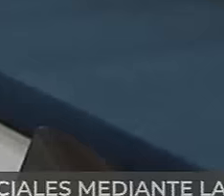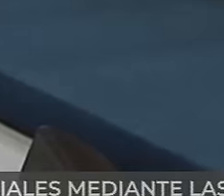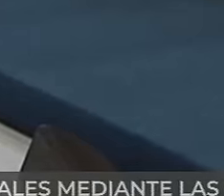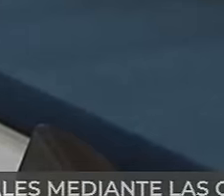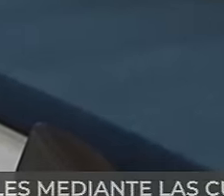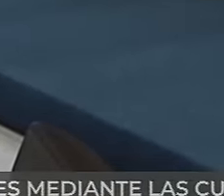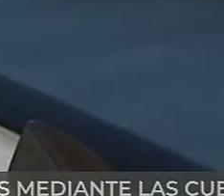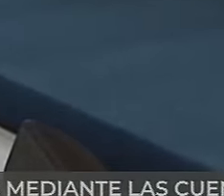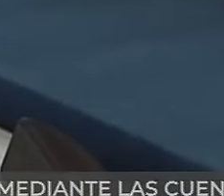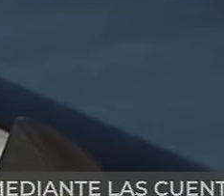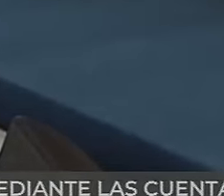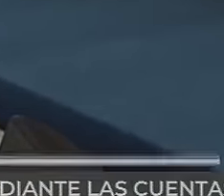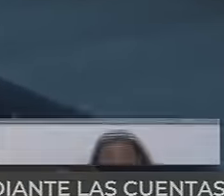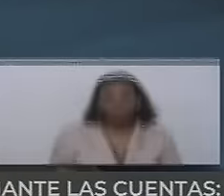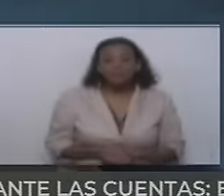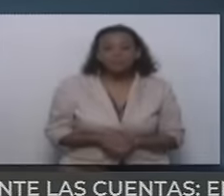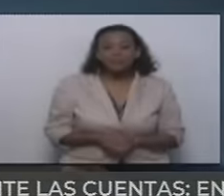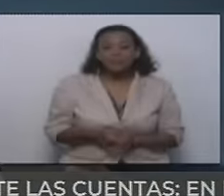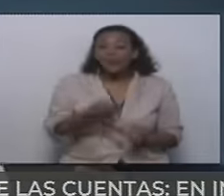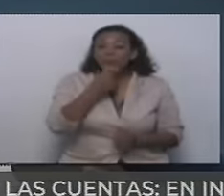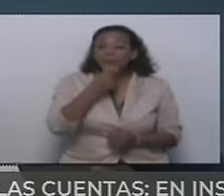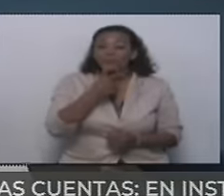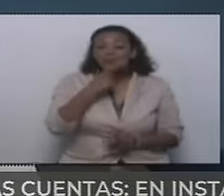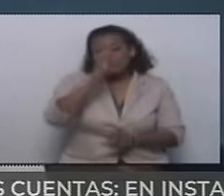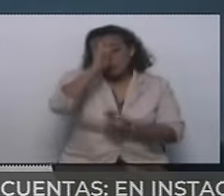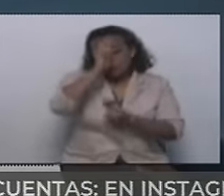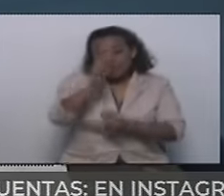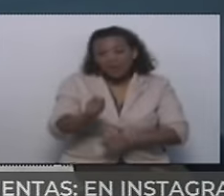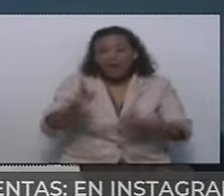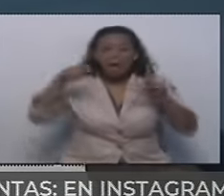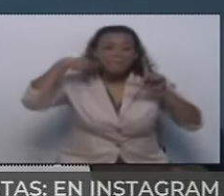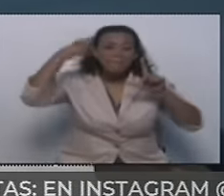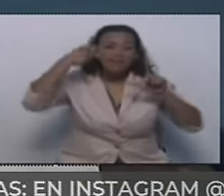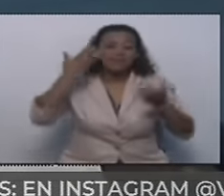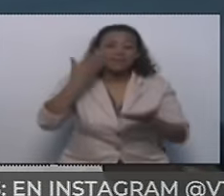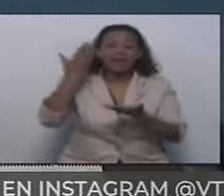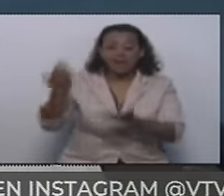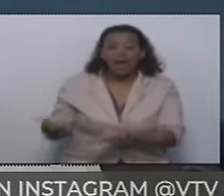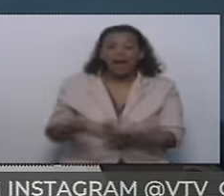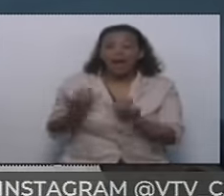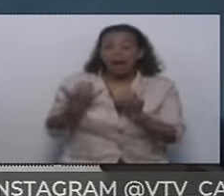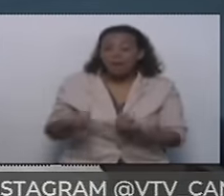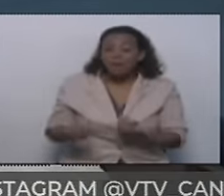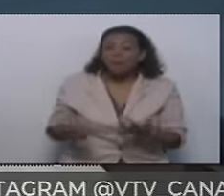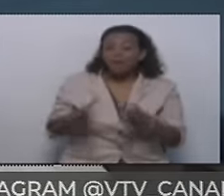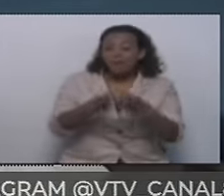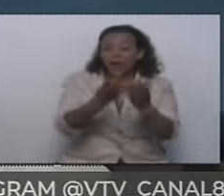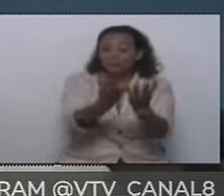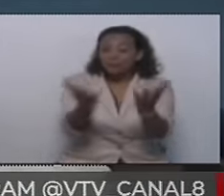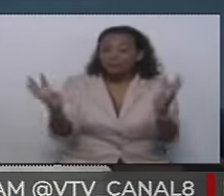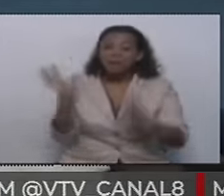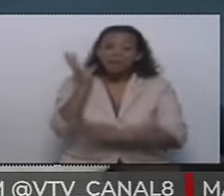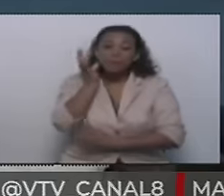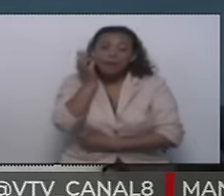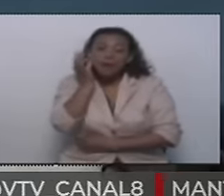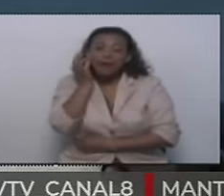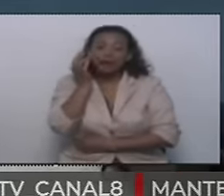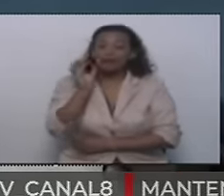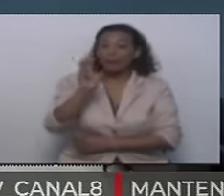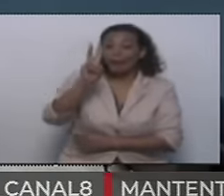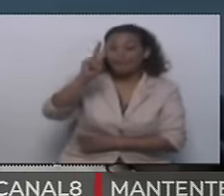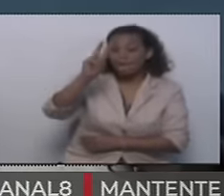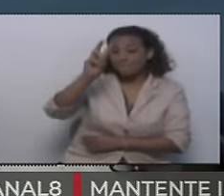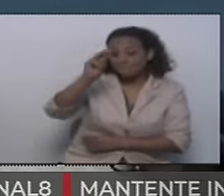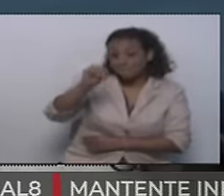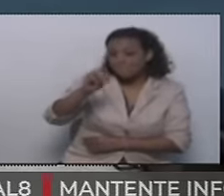Un homenaje bonito, y aquí tenemos a Mercedes. A Mercedes, a Clairet, a Santa. Mercedes,